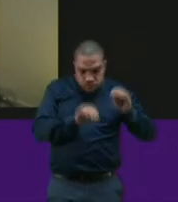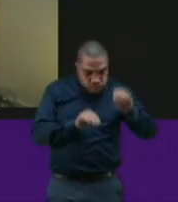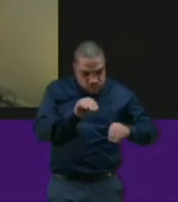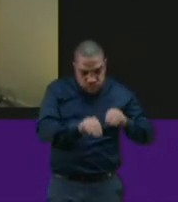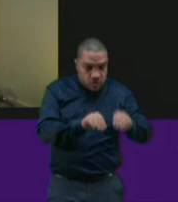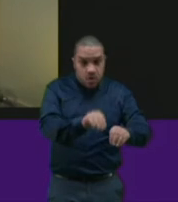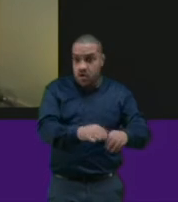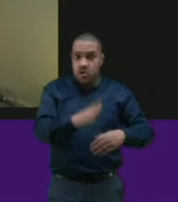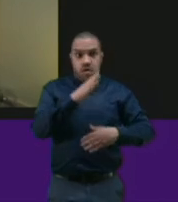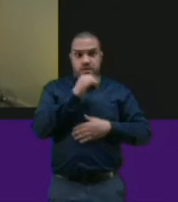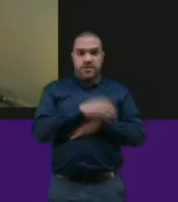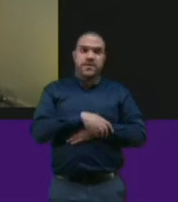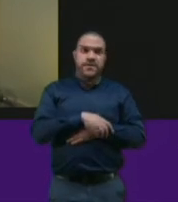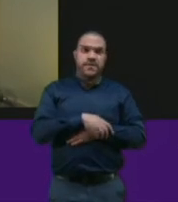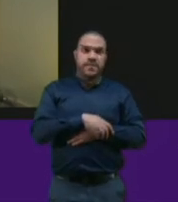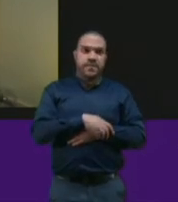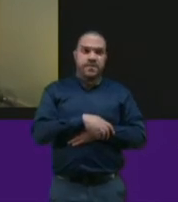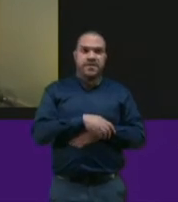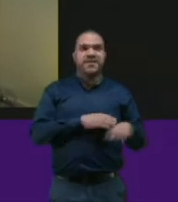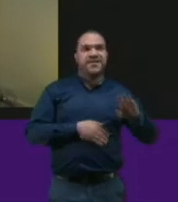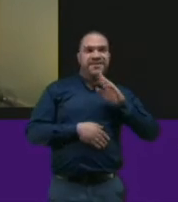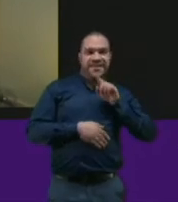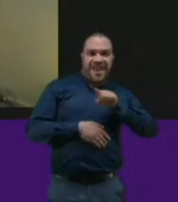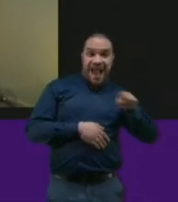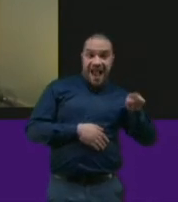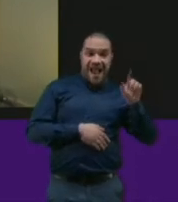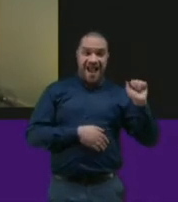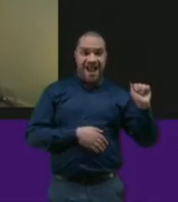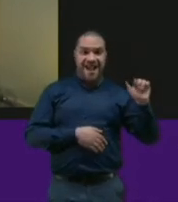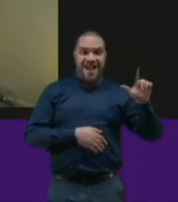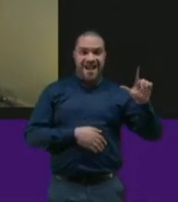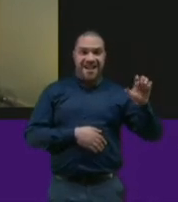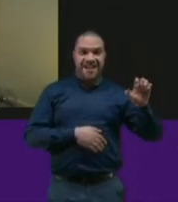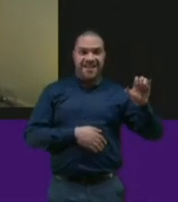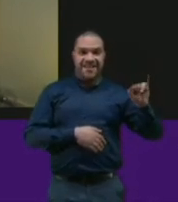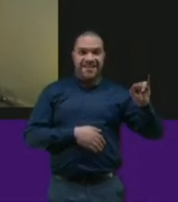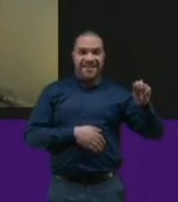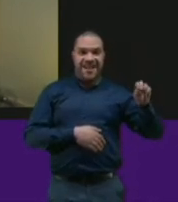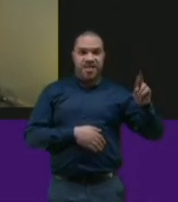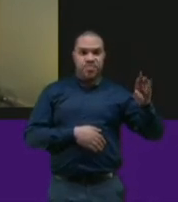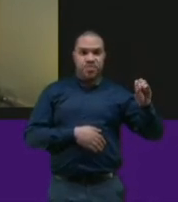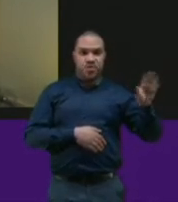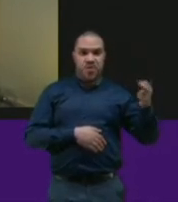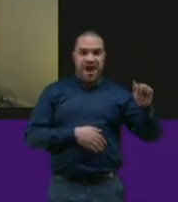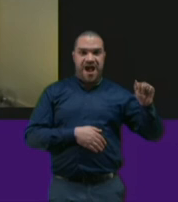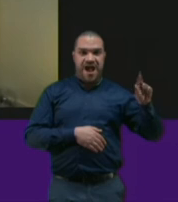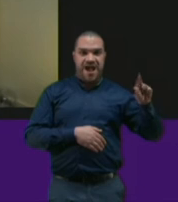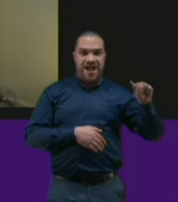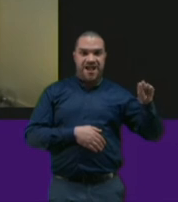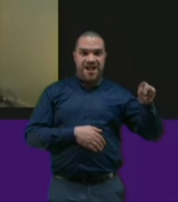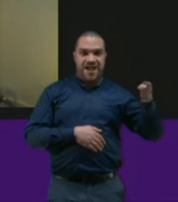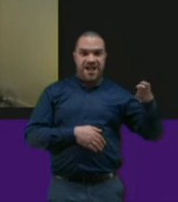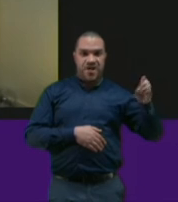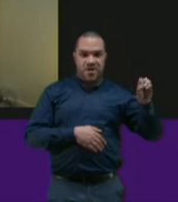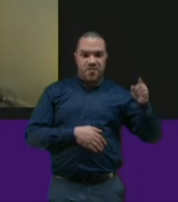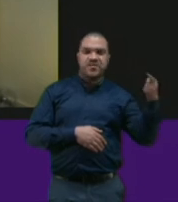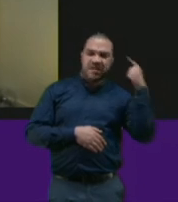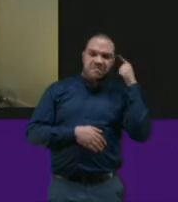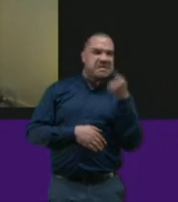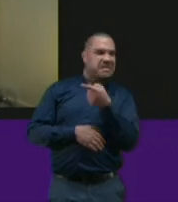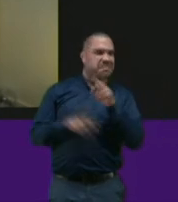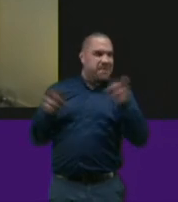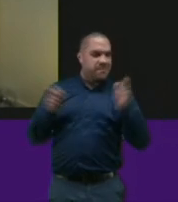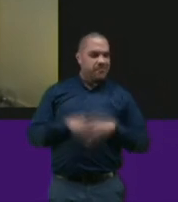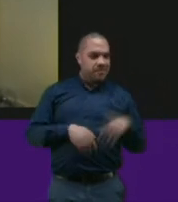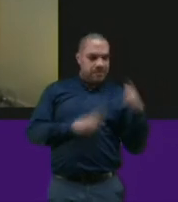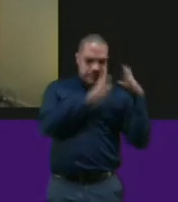imagino qué está pensando el loco de Alejandro Arango con esto. Alejandro, yo no me imagino qué se está pasando por su cabeza, una película